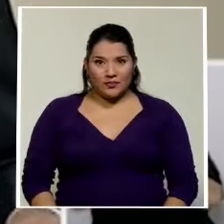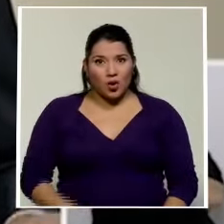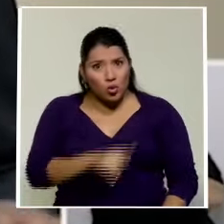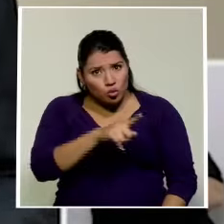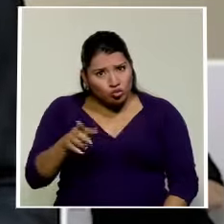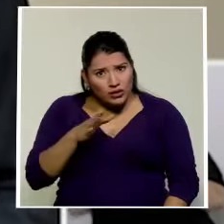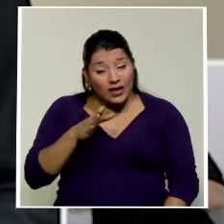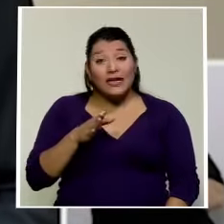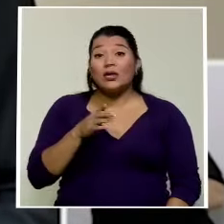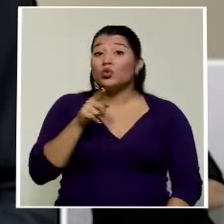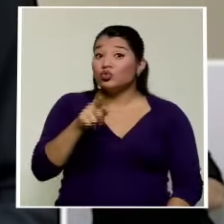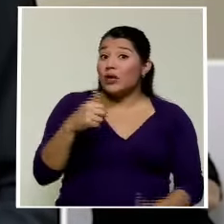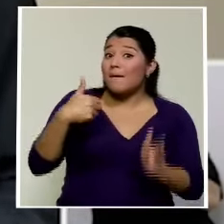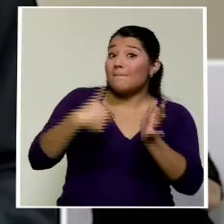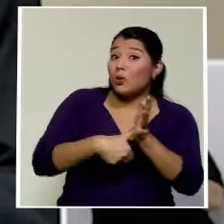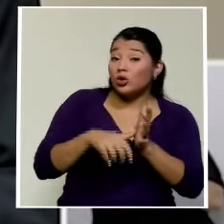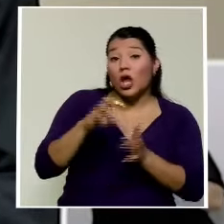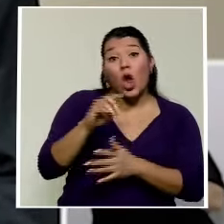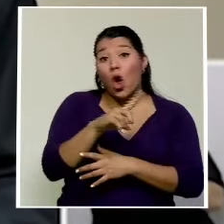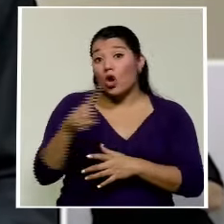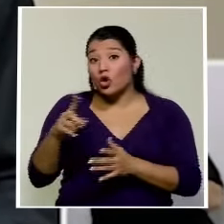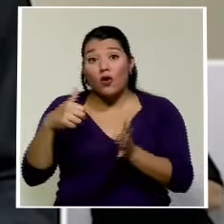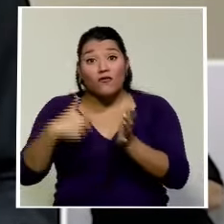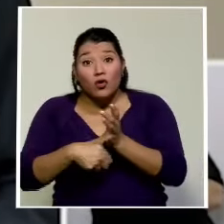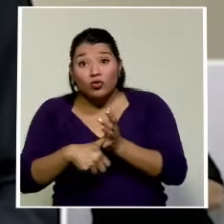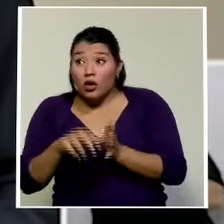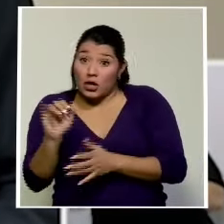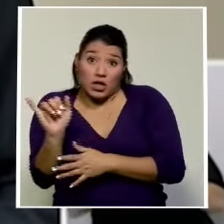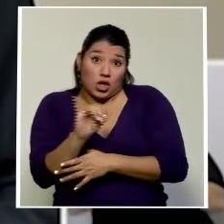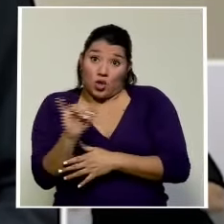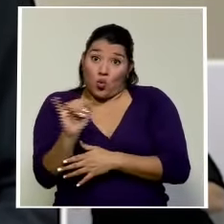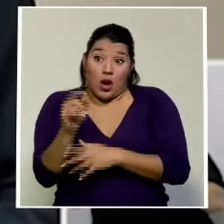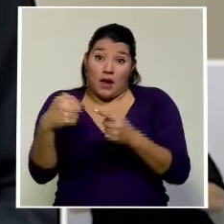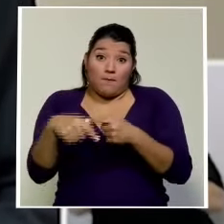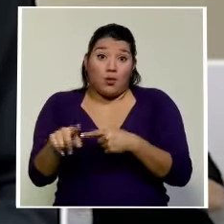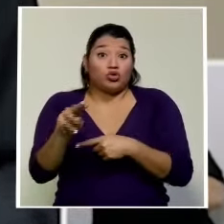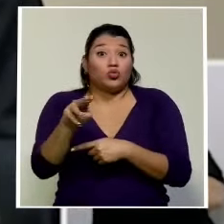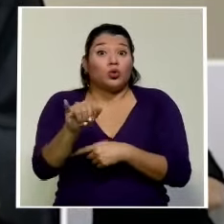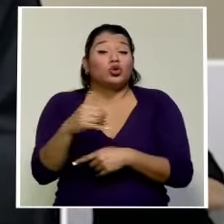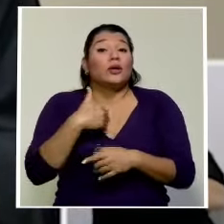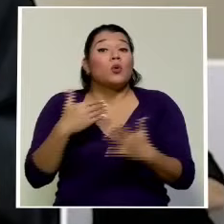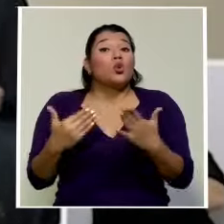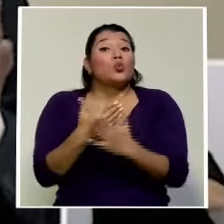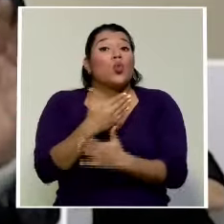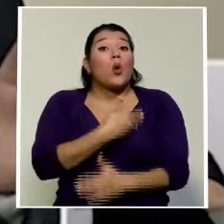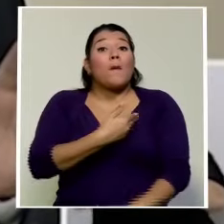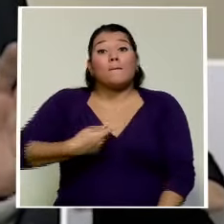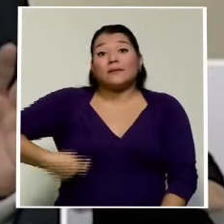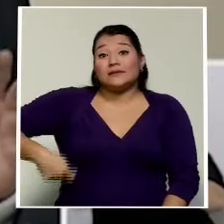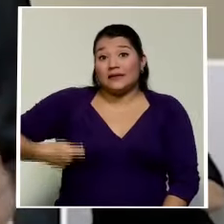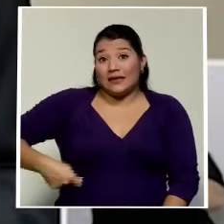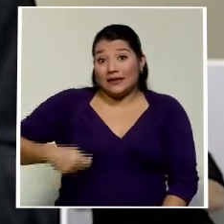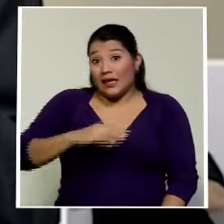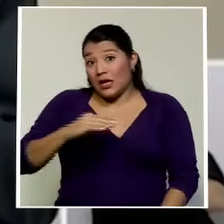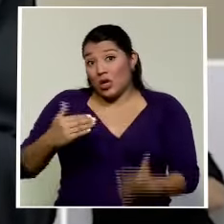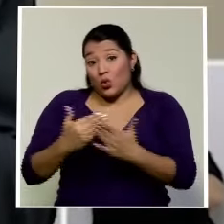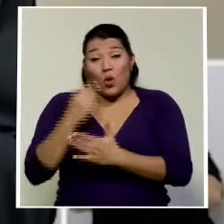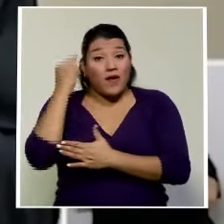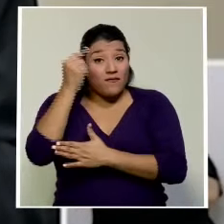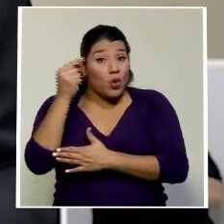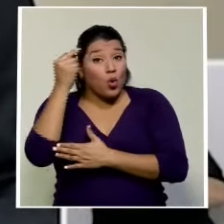Vote o no vote usted, habrá nuevo gobierno en mayo próximo. Lo único que está por verse es